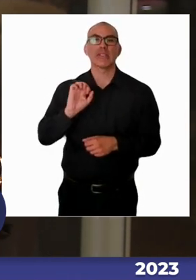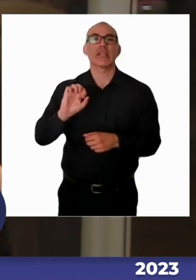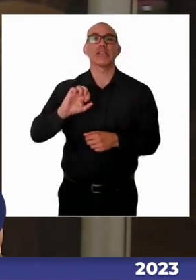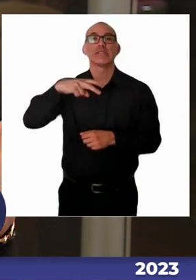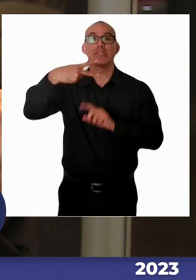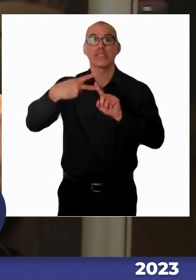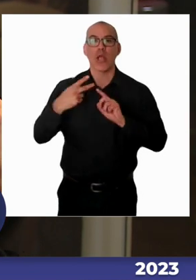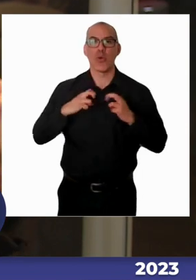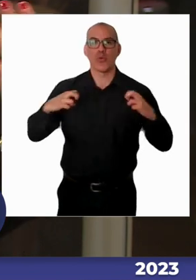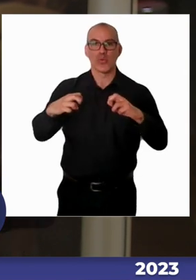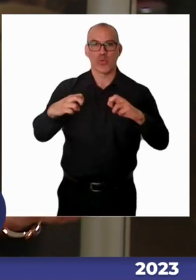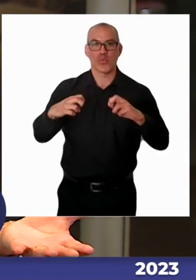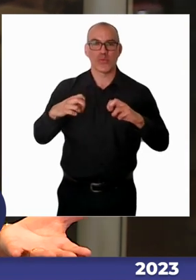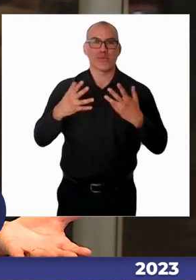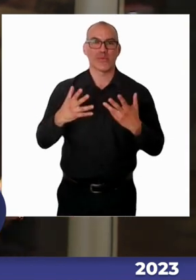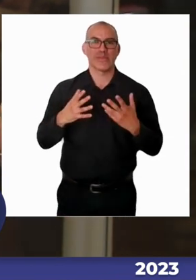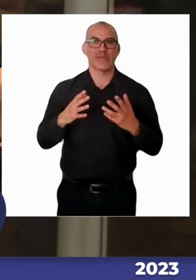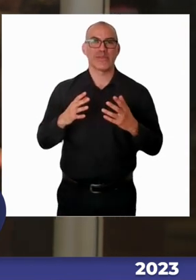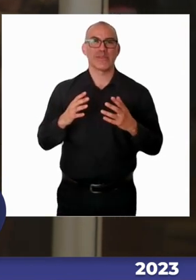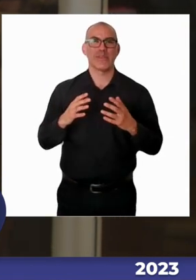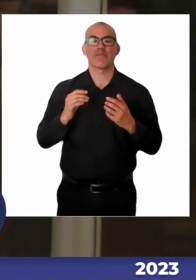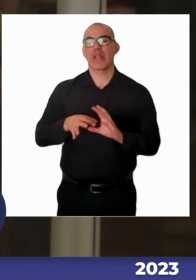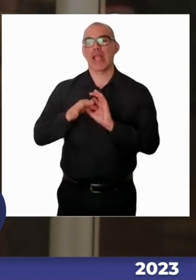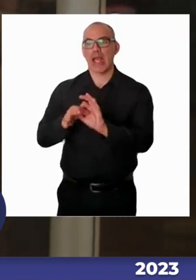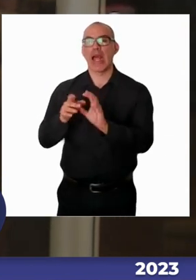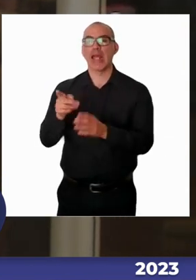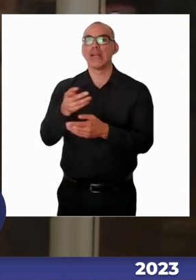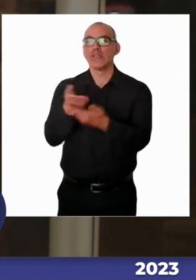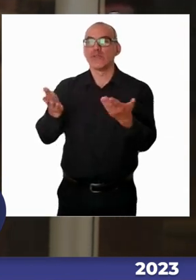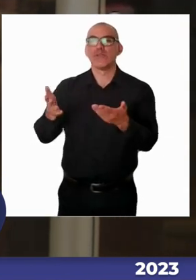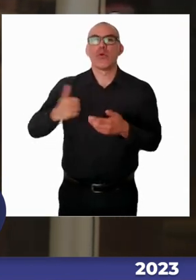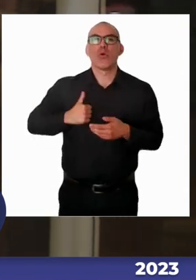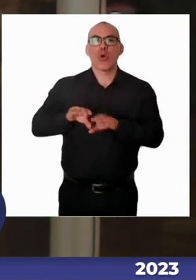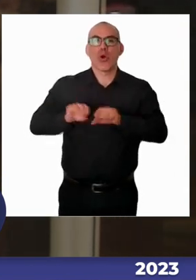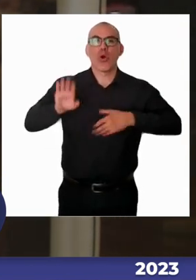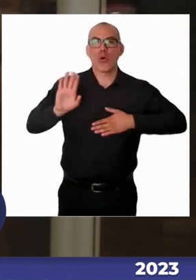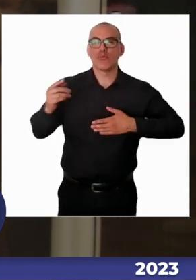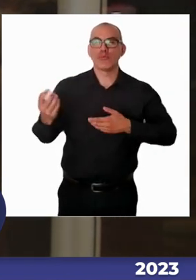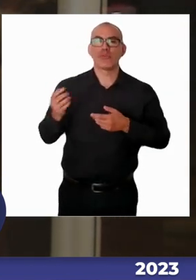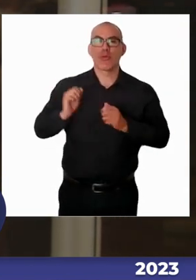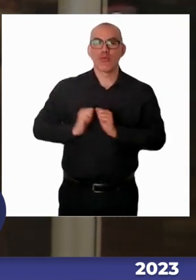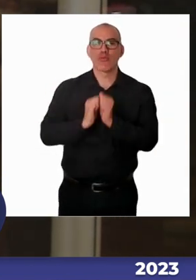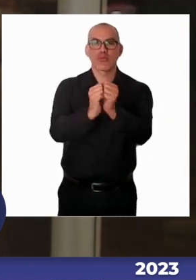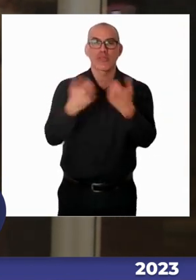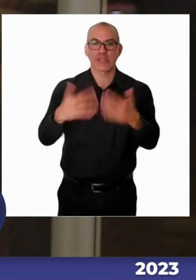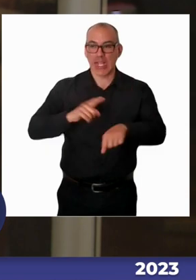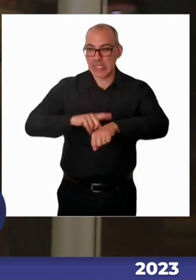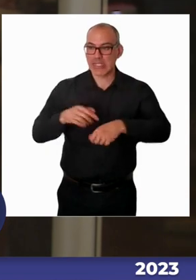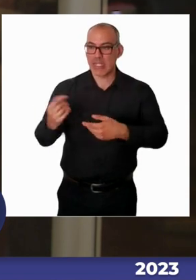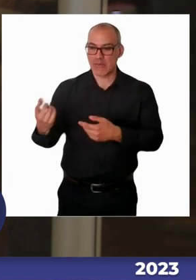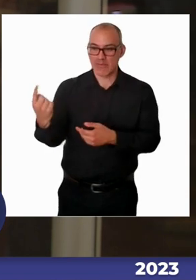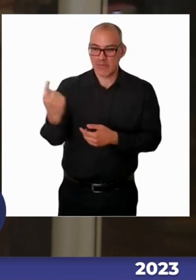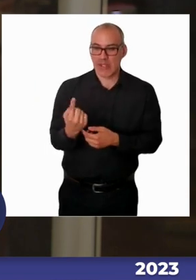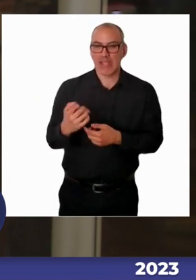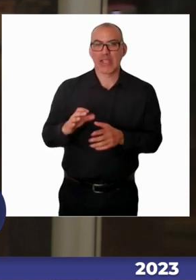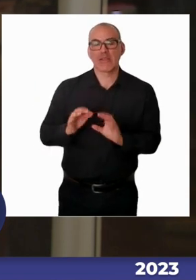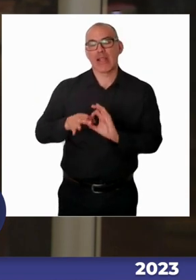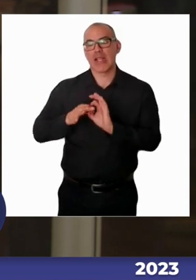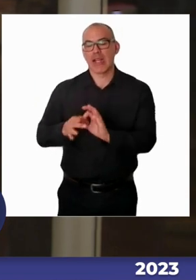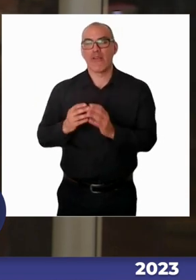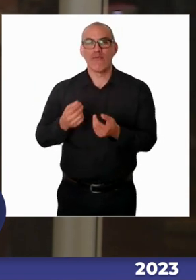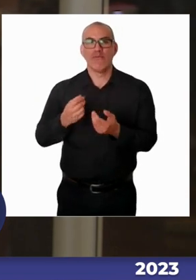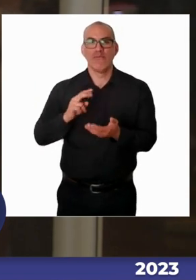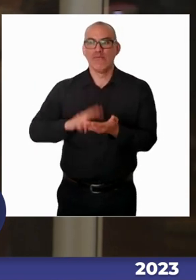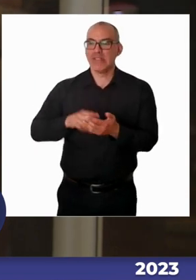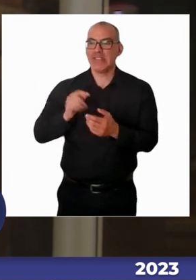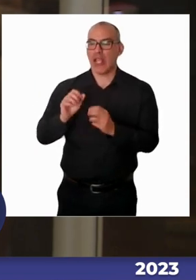súper agradecida porque es parte de su compromiso, ha estado aquí acompañándonos durante todo este rato. Así que es súper, súper comprometida siempre.